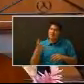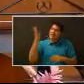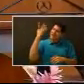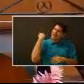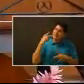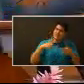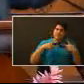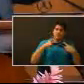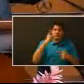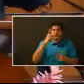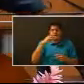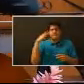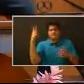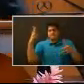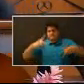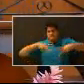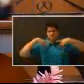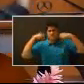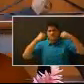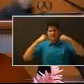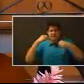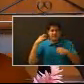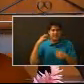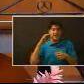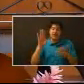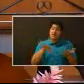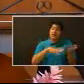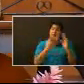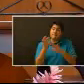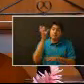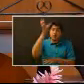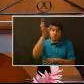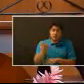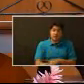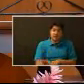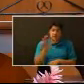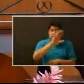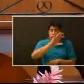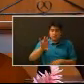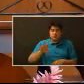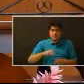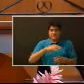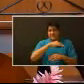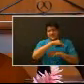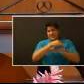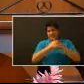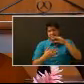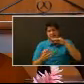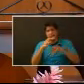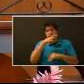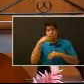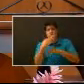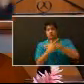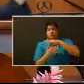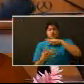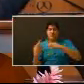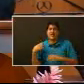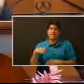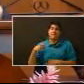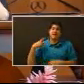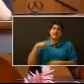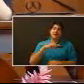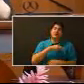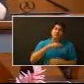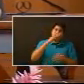su sangre para que nosotros ahora podamos estar cubiertos, que podamos estar rodeados y que eso sea